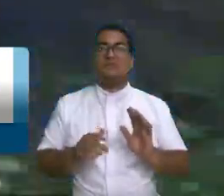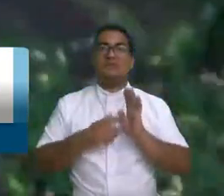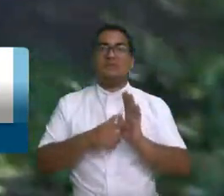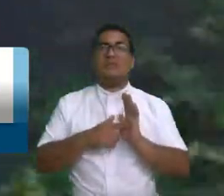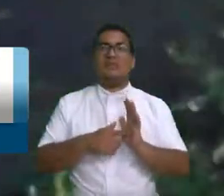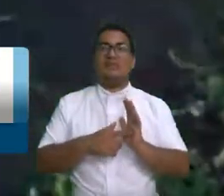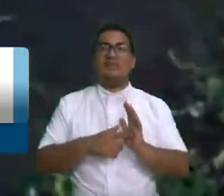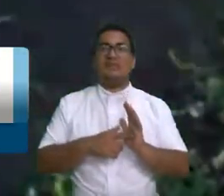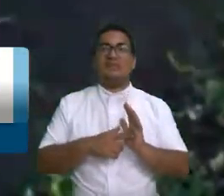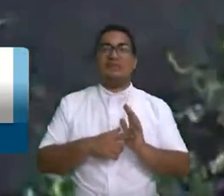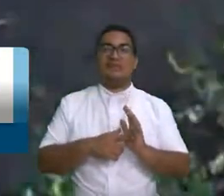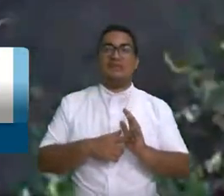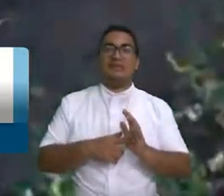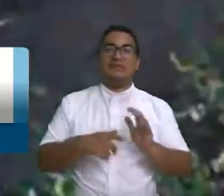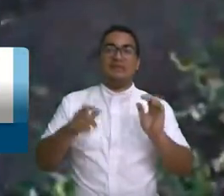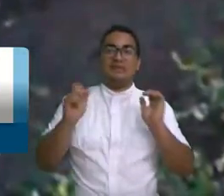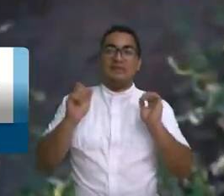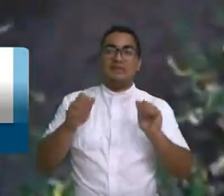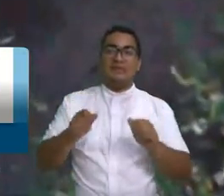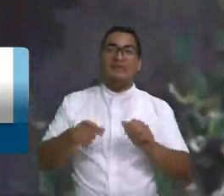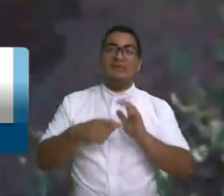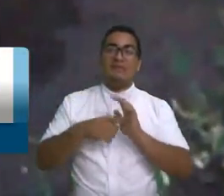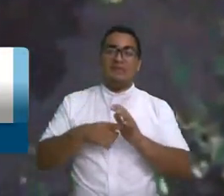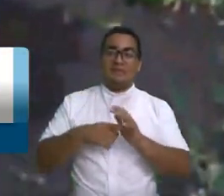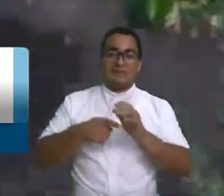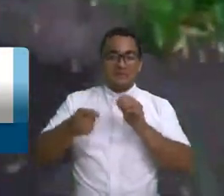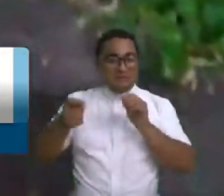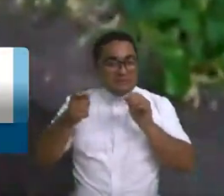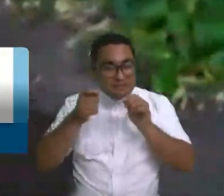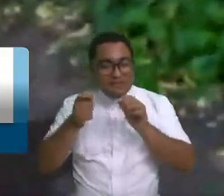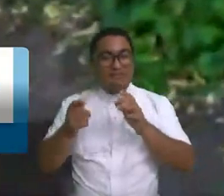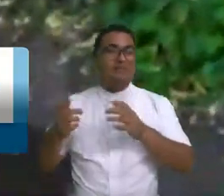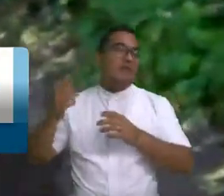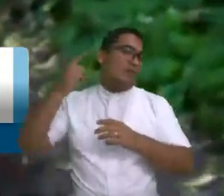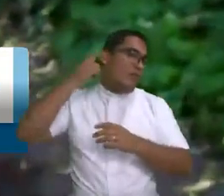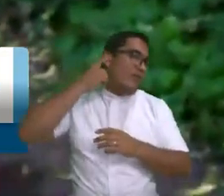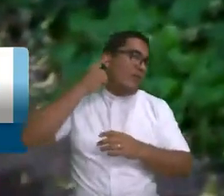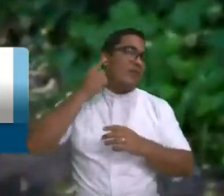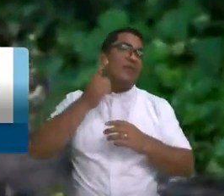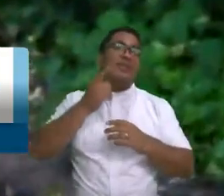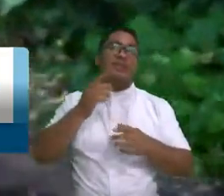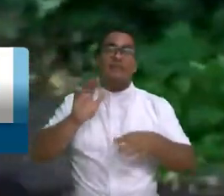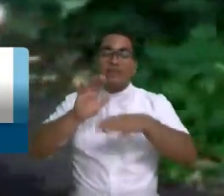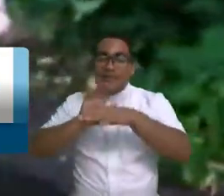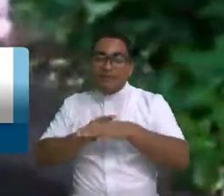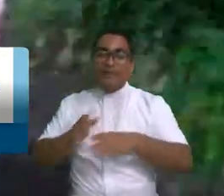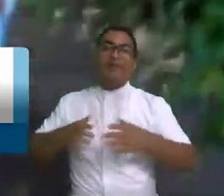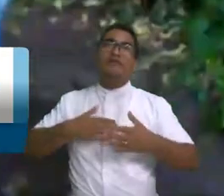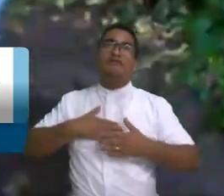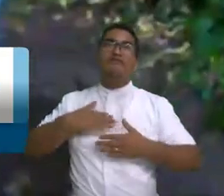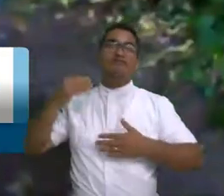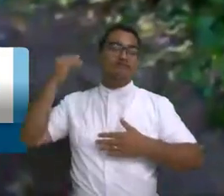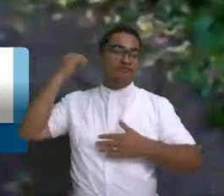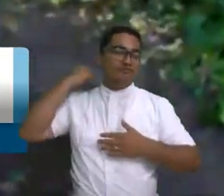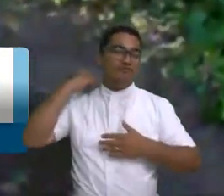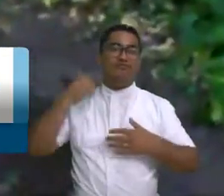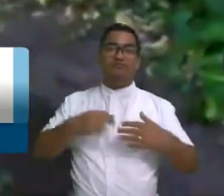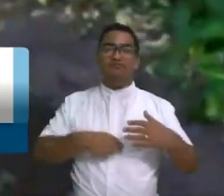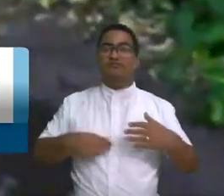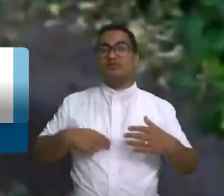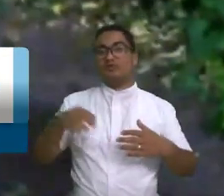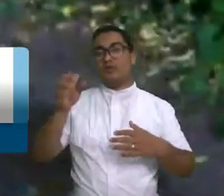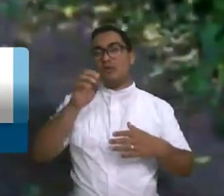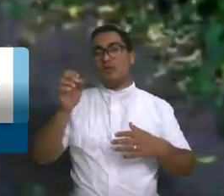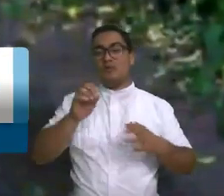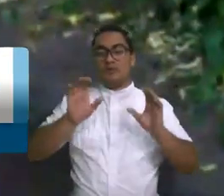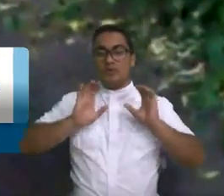a los pacientes, podemos poner el estetoscopio, a veces palpamos ahí donde tenemos contacto directo, o cuando tocamos